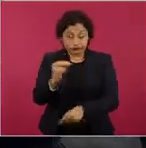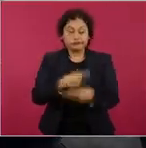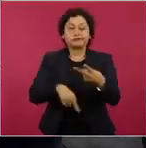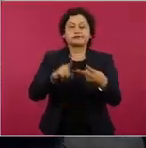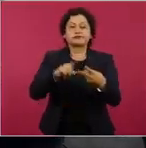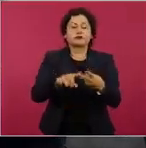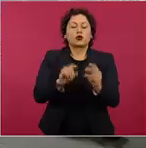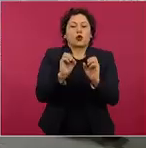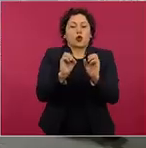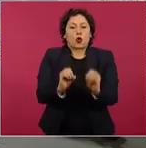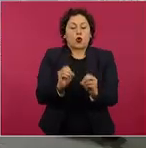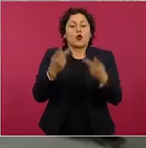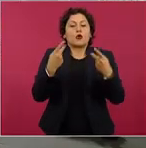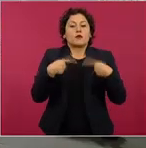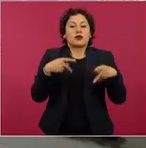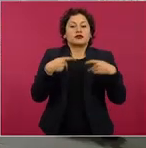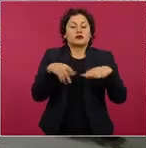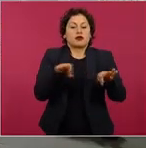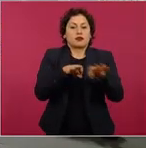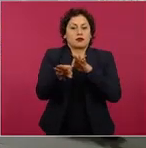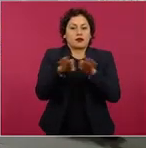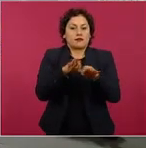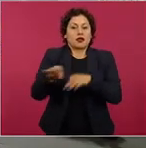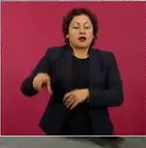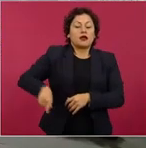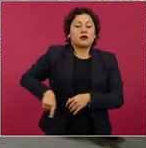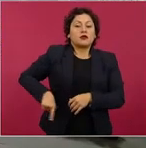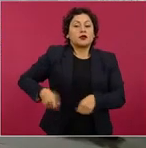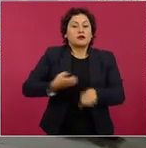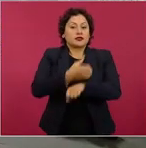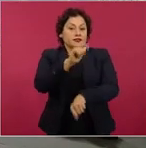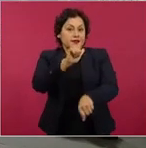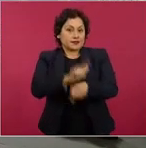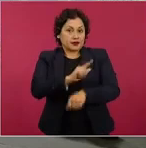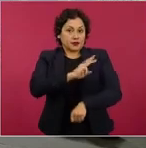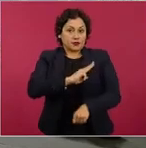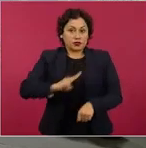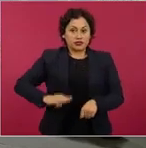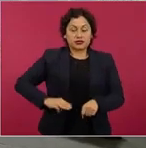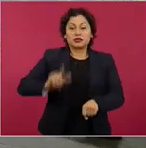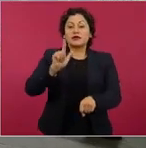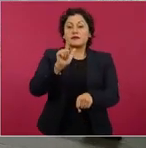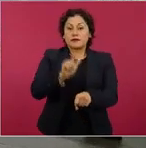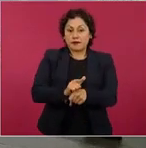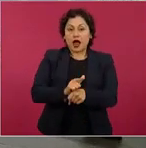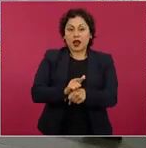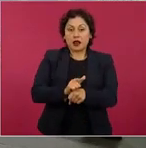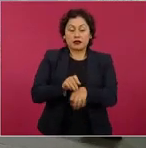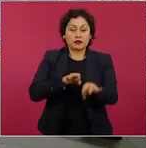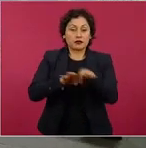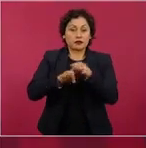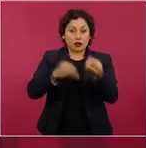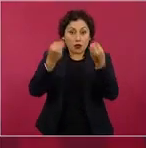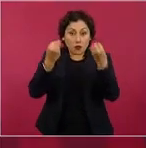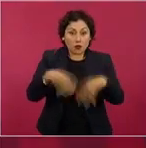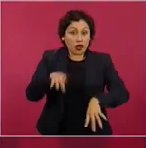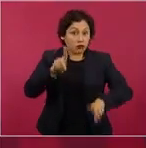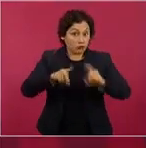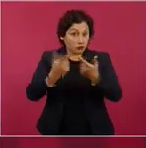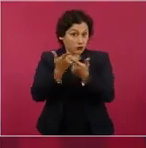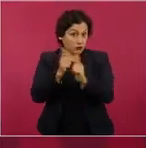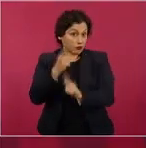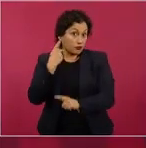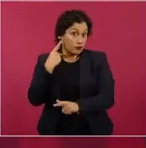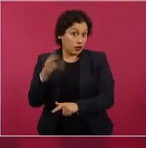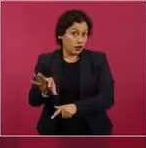trabajadores de gobiernos municipales o estatales de donde gobierne Morena que voten por otro partido. Si pues es que es lo